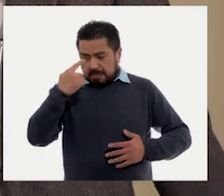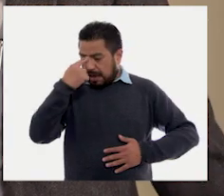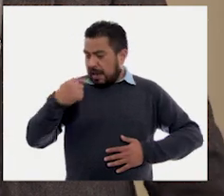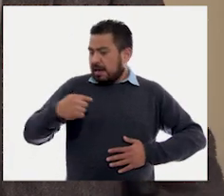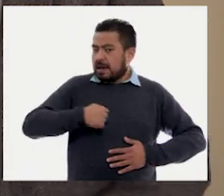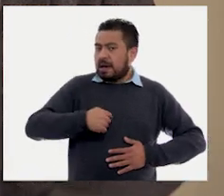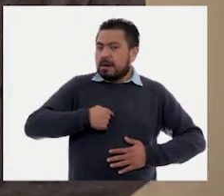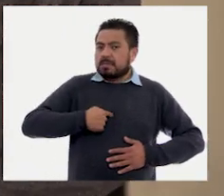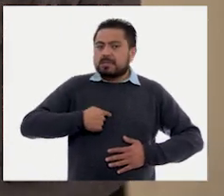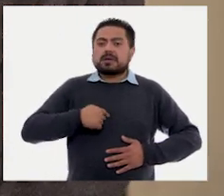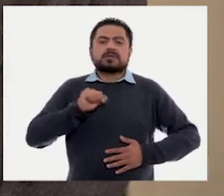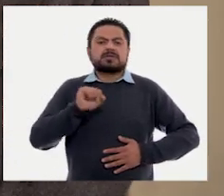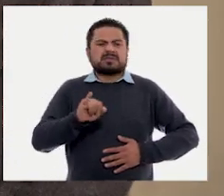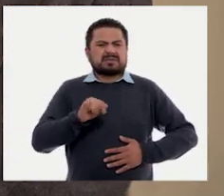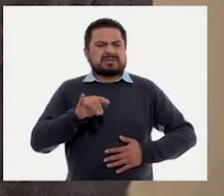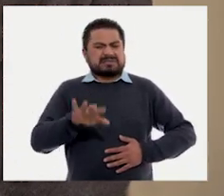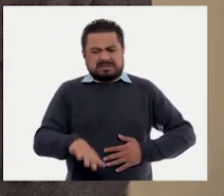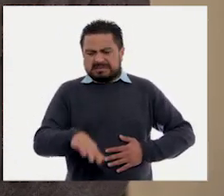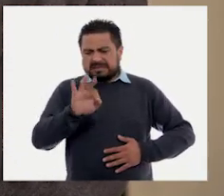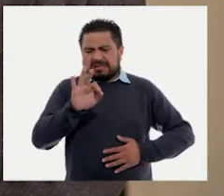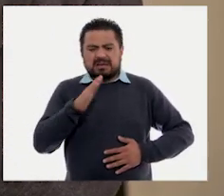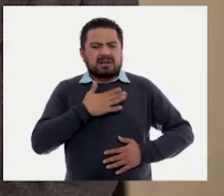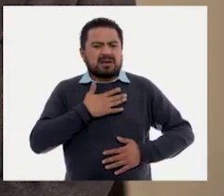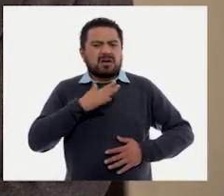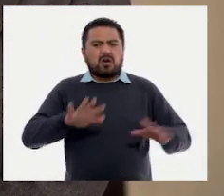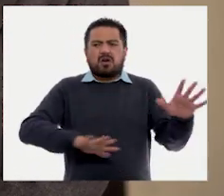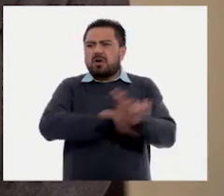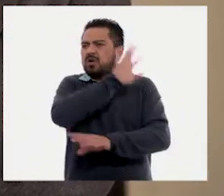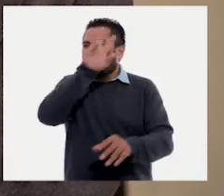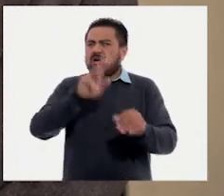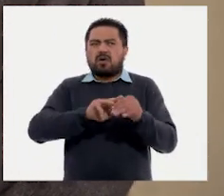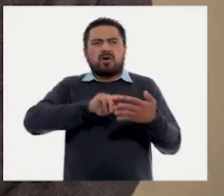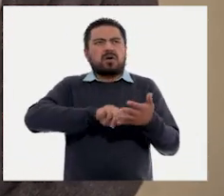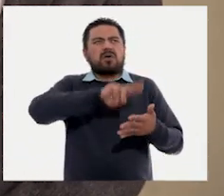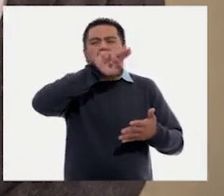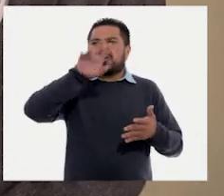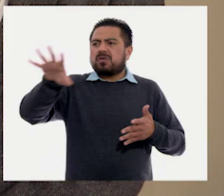yo en un momento dado dije, pues yo quiero ser todos los pintores, ¿no?